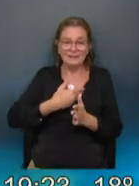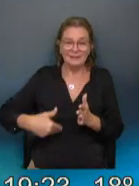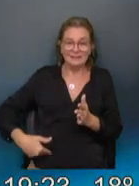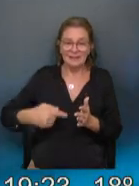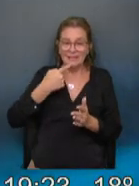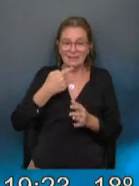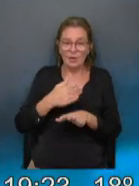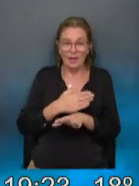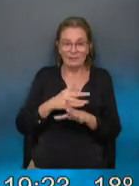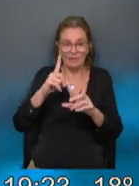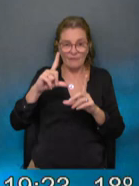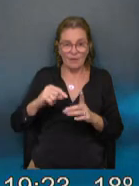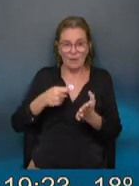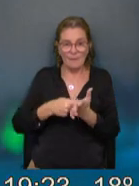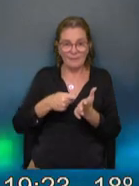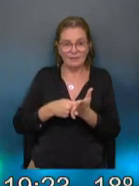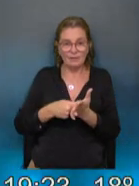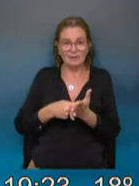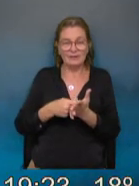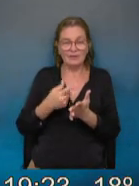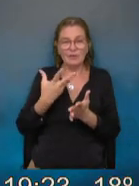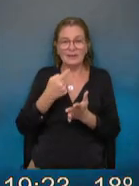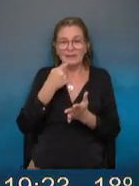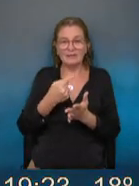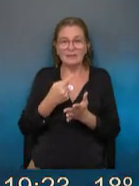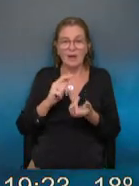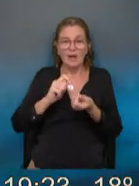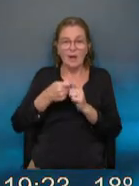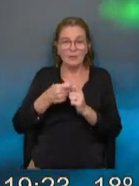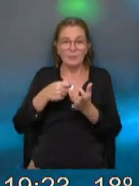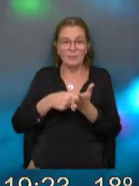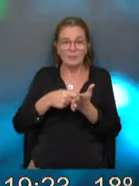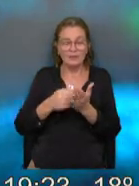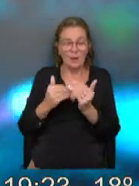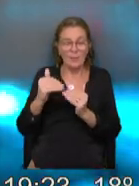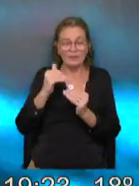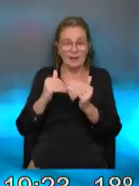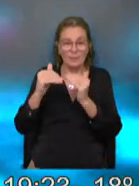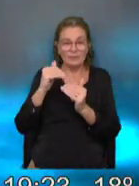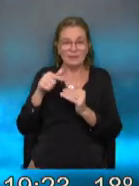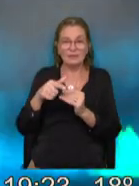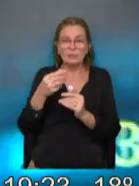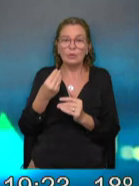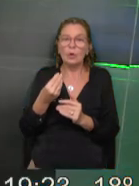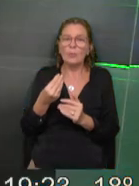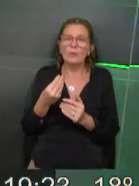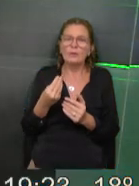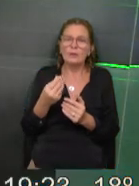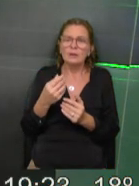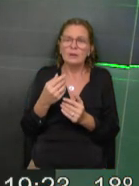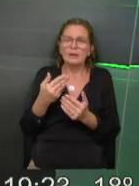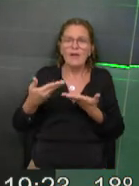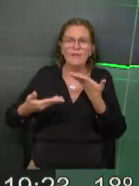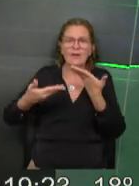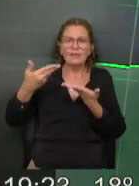y bajó el precio del dinero, cosa que es consistente con un tipo de cambio que puede empezar a aumentar. Bien, ¿sí? Esto como incide en la